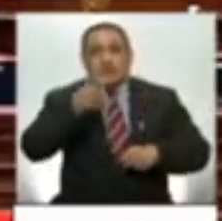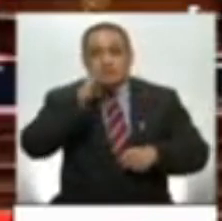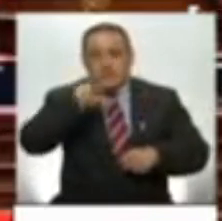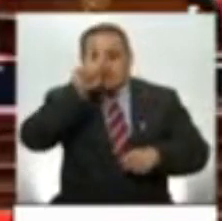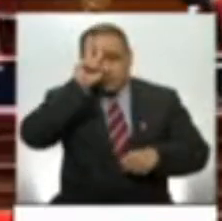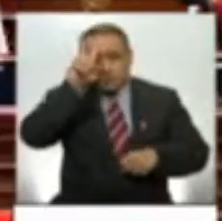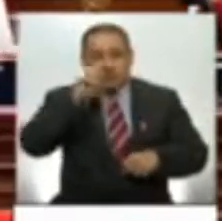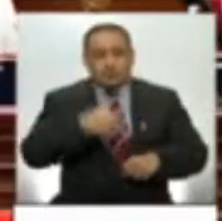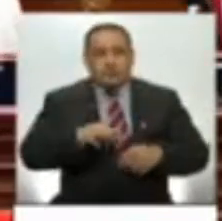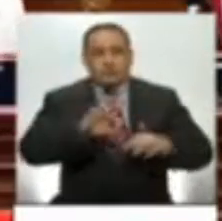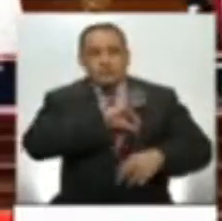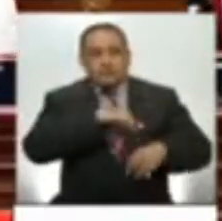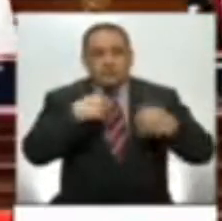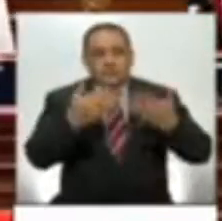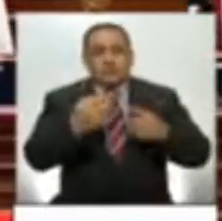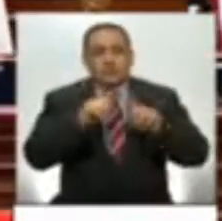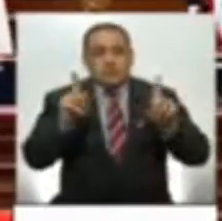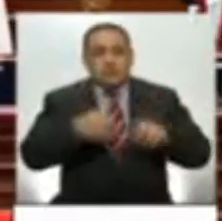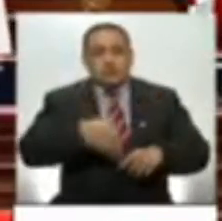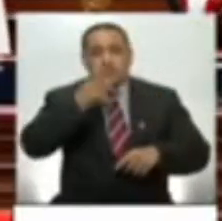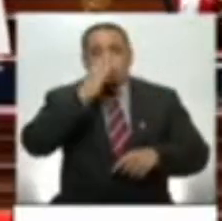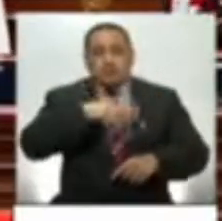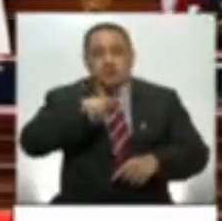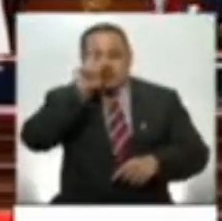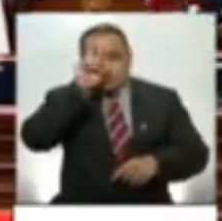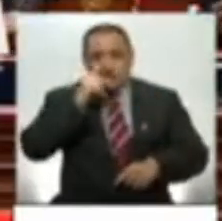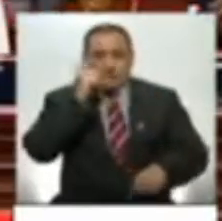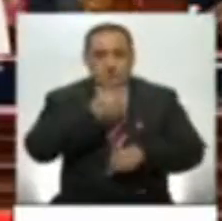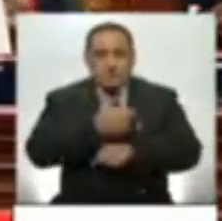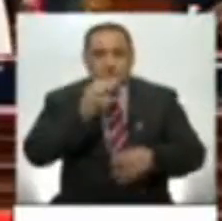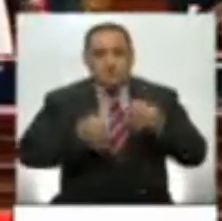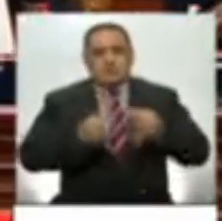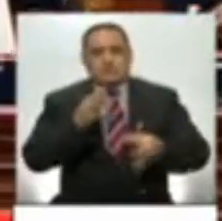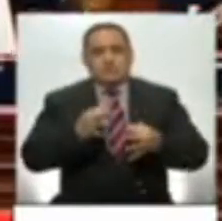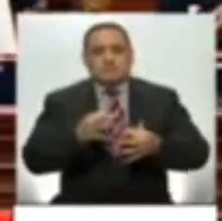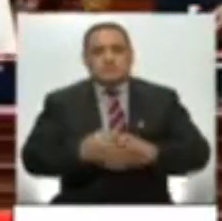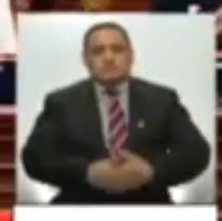lo premie, sino que la nación se lo demande.